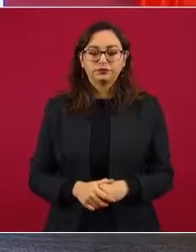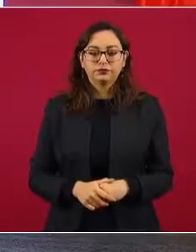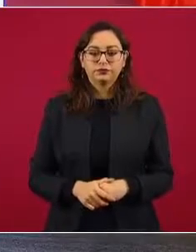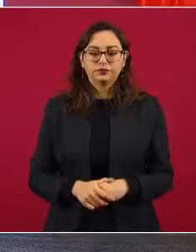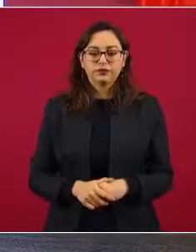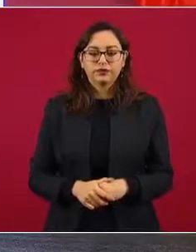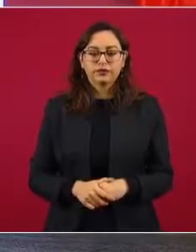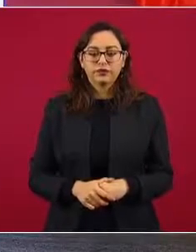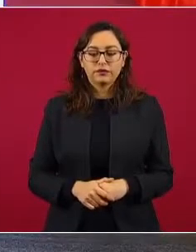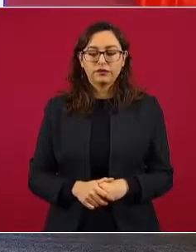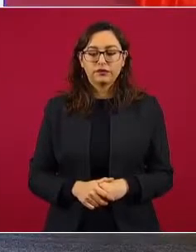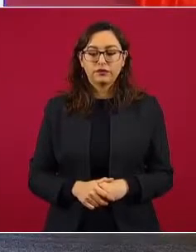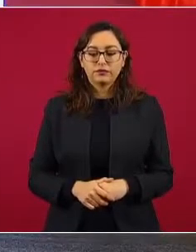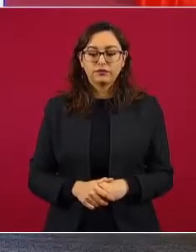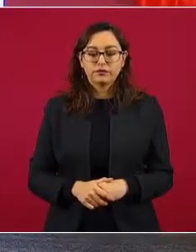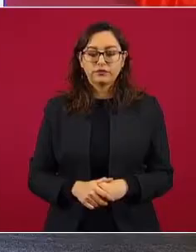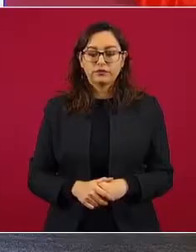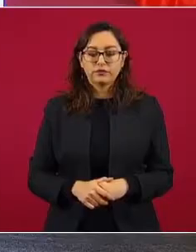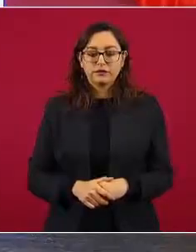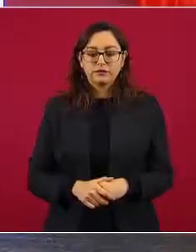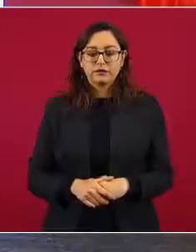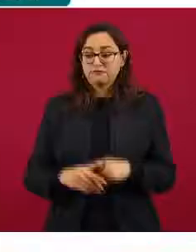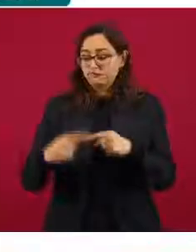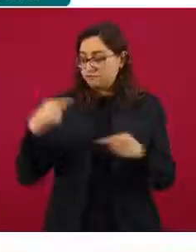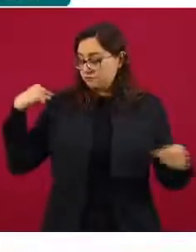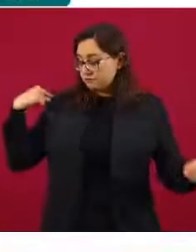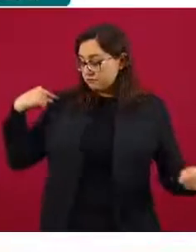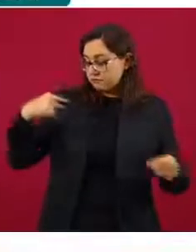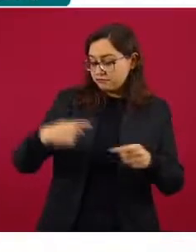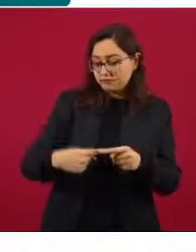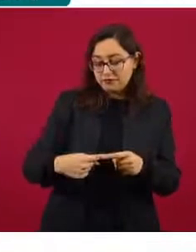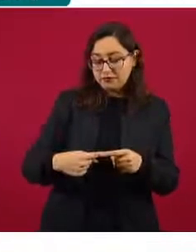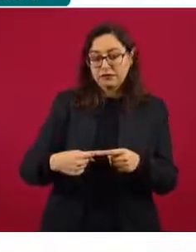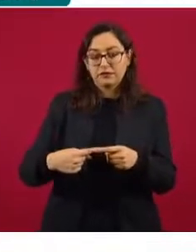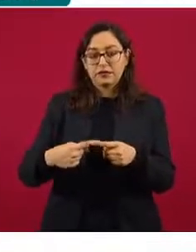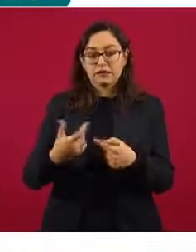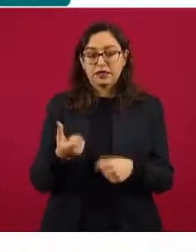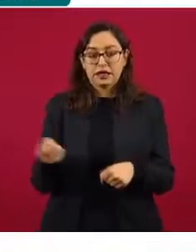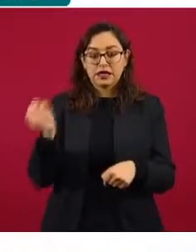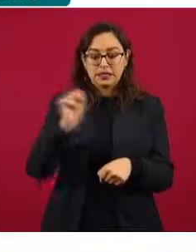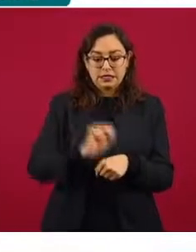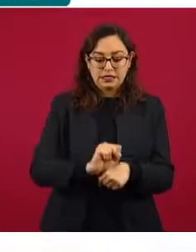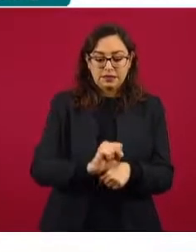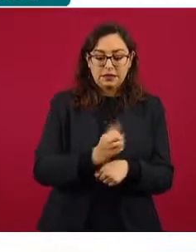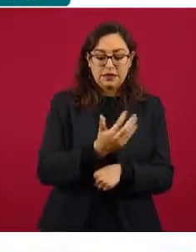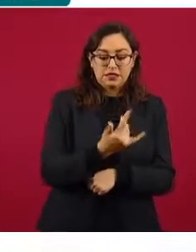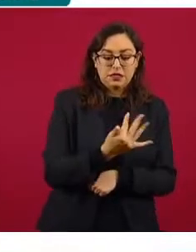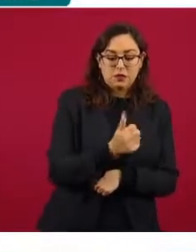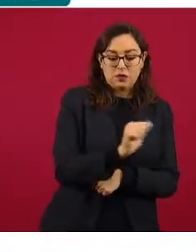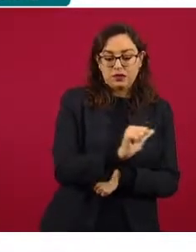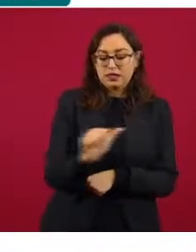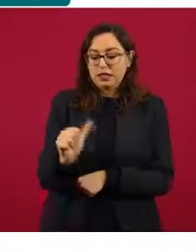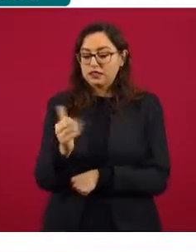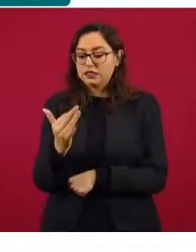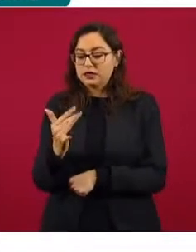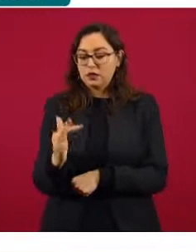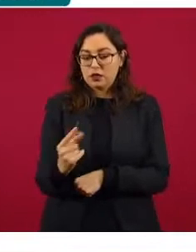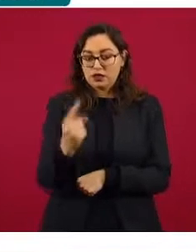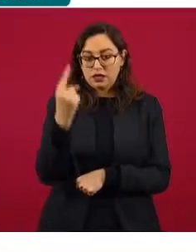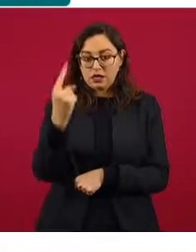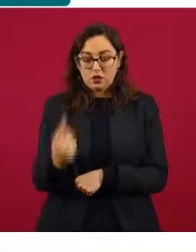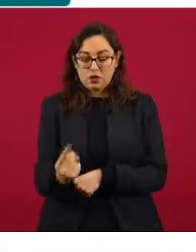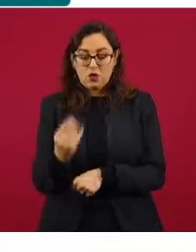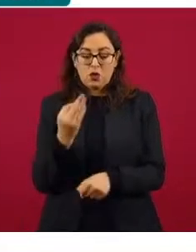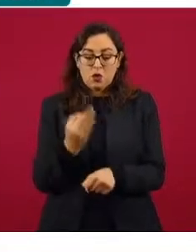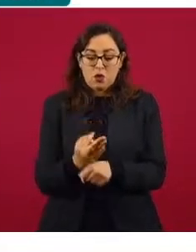semana más reciente, en la que está el corte de información, que es el cambio entre la semana 50 a la 51 del año, en